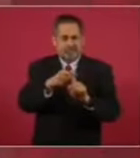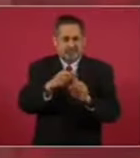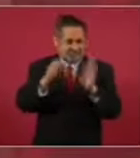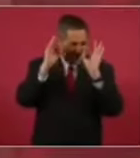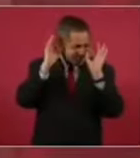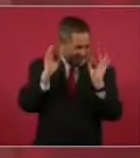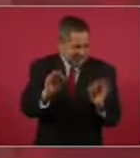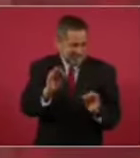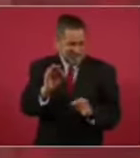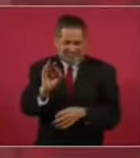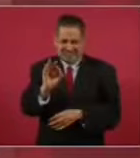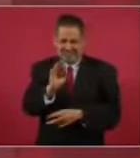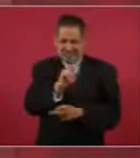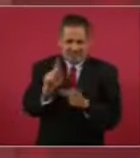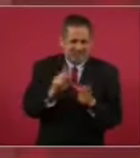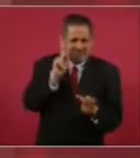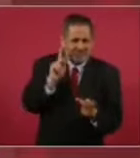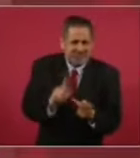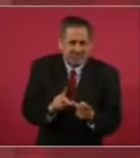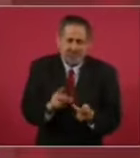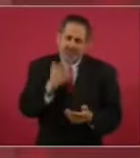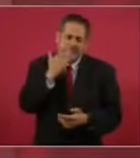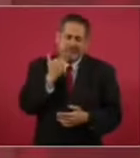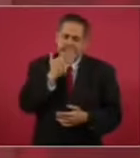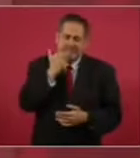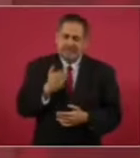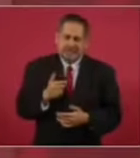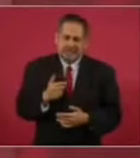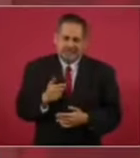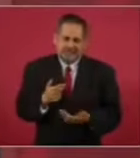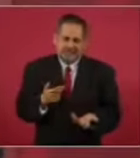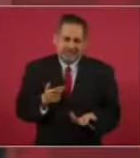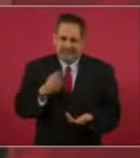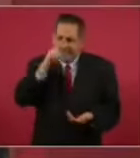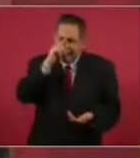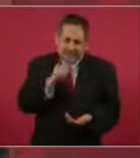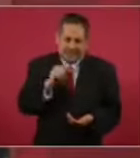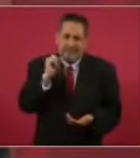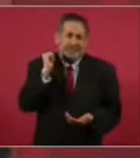puros, infalibles, no son perfectos.